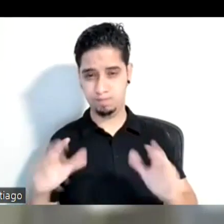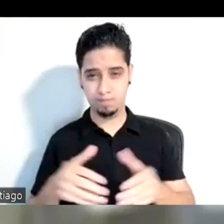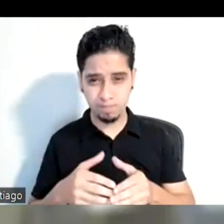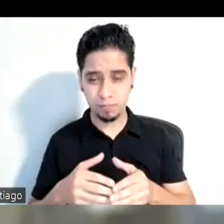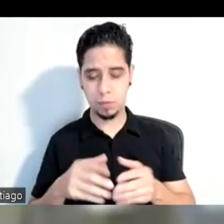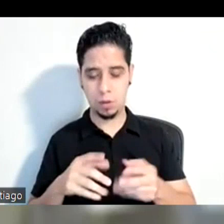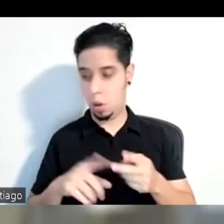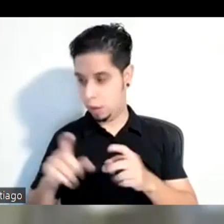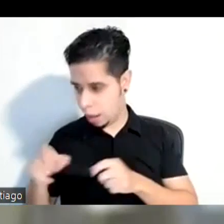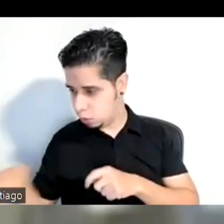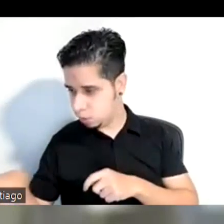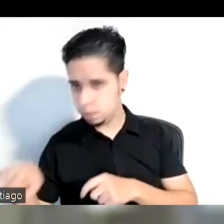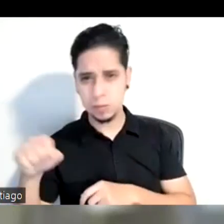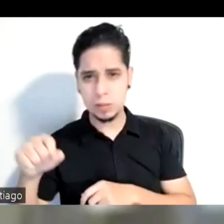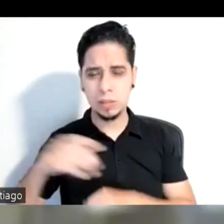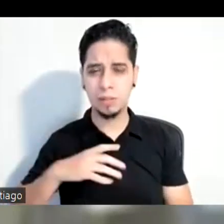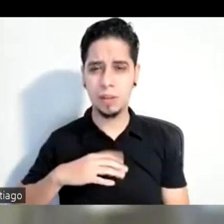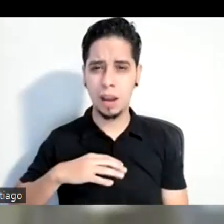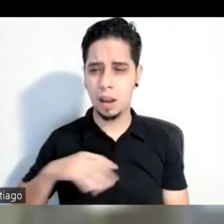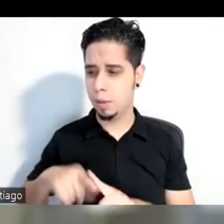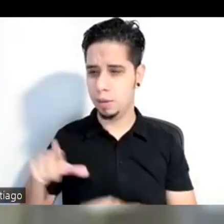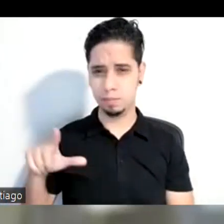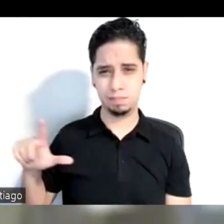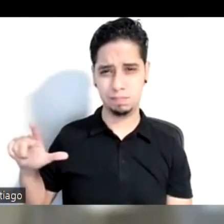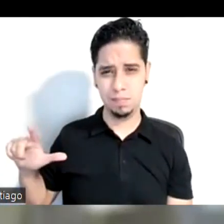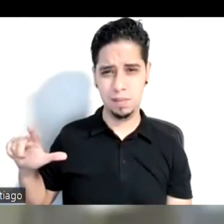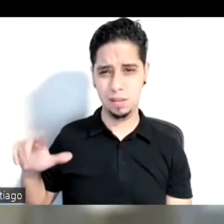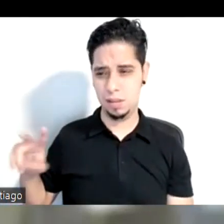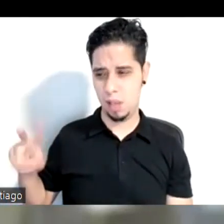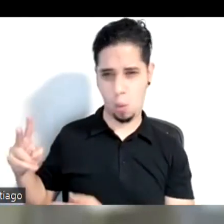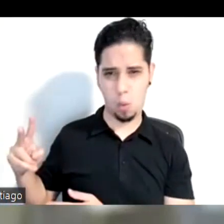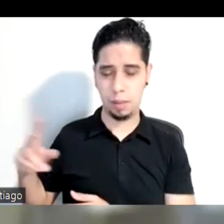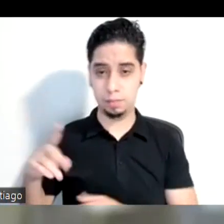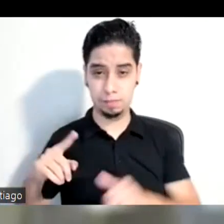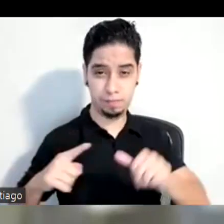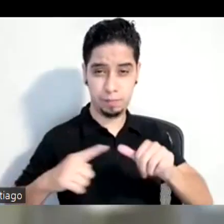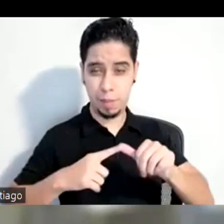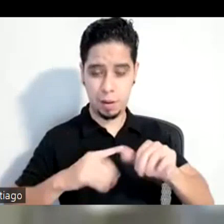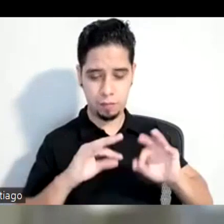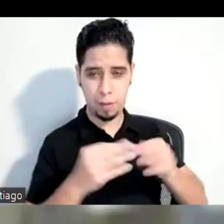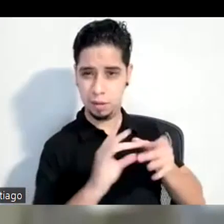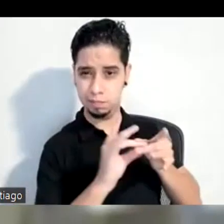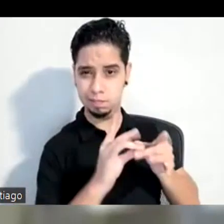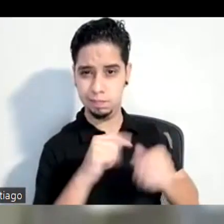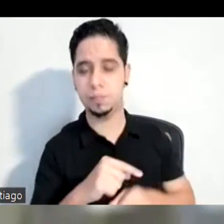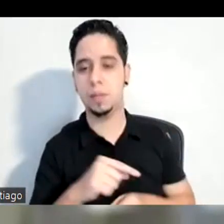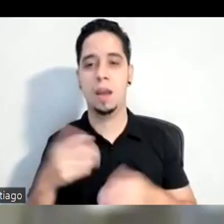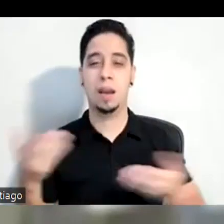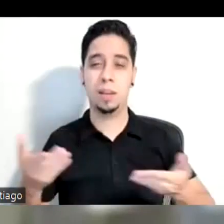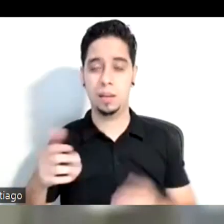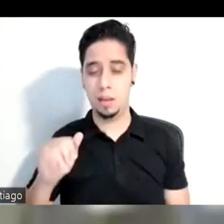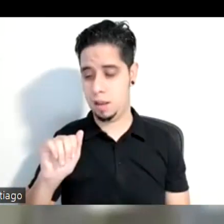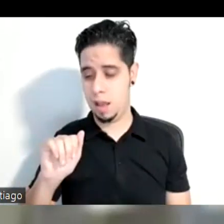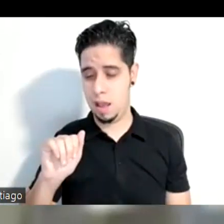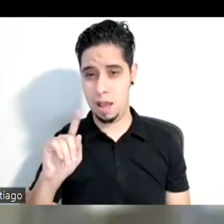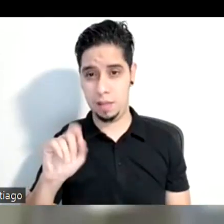están ahí, pero vamos, los regalos siempre deben ser una segunda parte del asunto. Así que aquí, Adriana Pantoja, 20